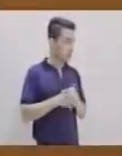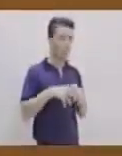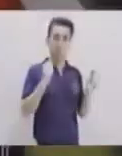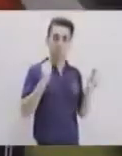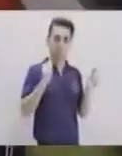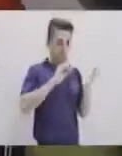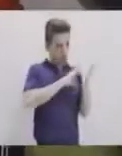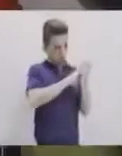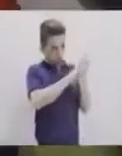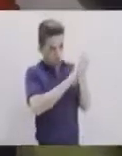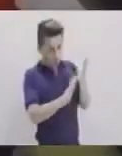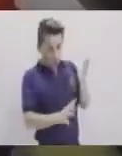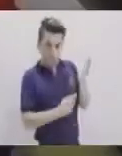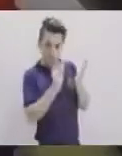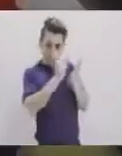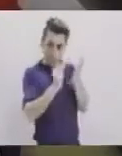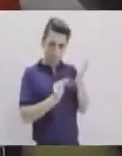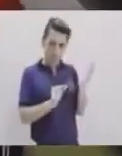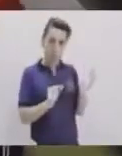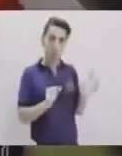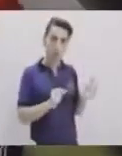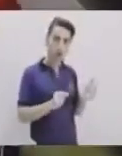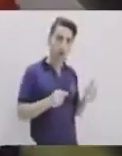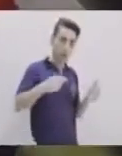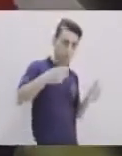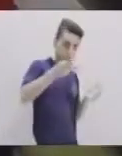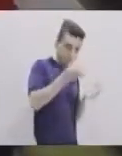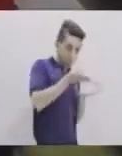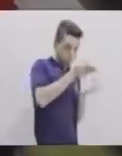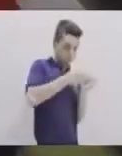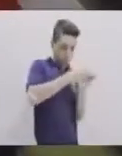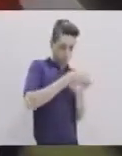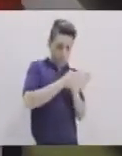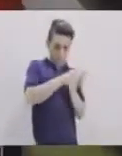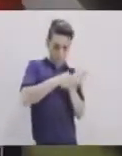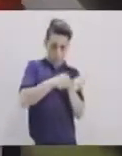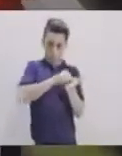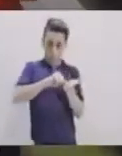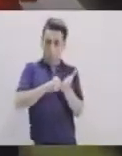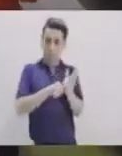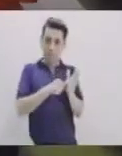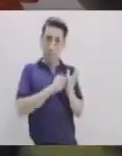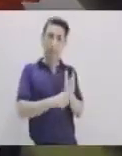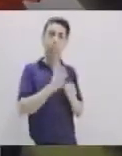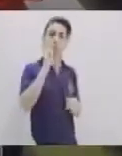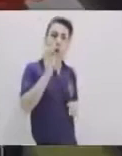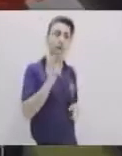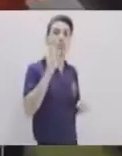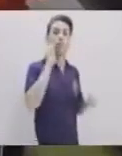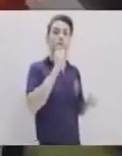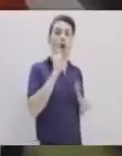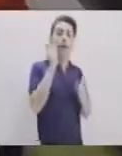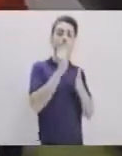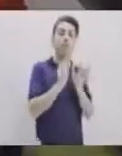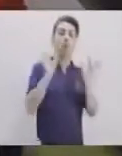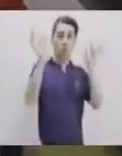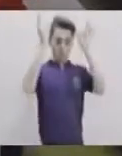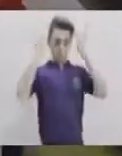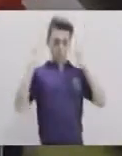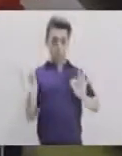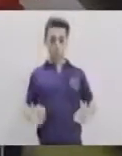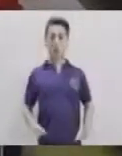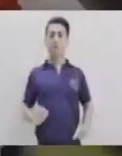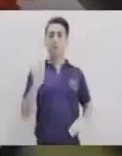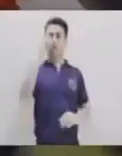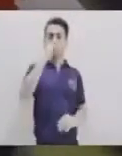diseño directamente, vamos a cortar todas las piezas. Por eso es que es necesario de que sea una silueta, ¿verdad? Sí. Una silueta,